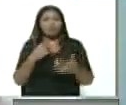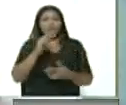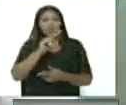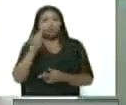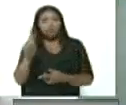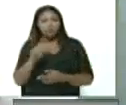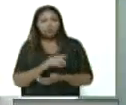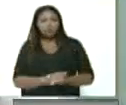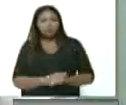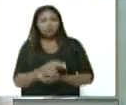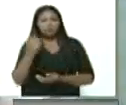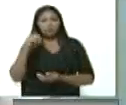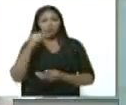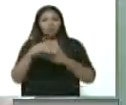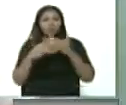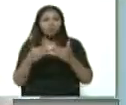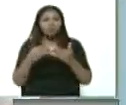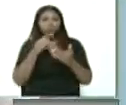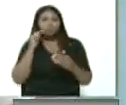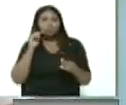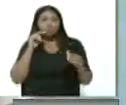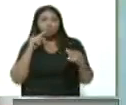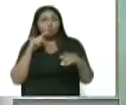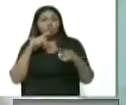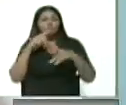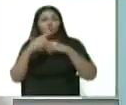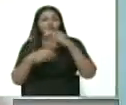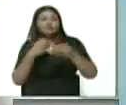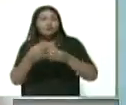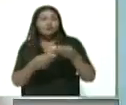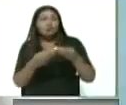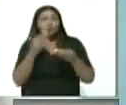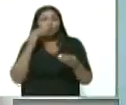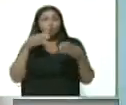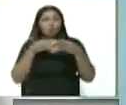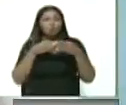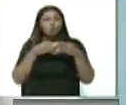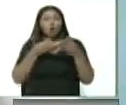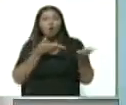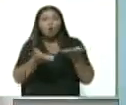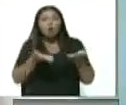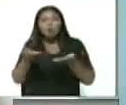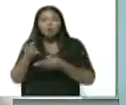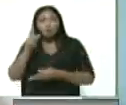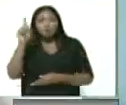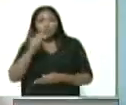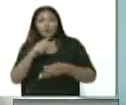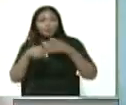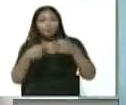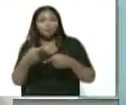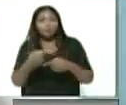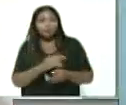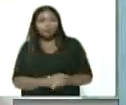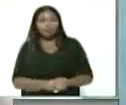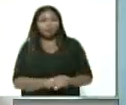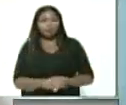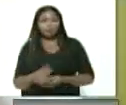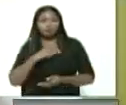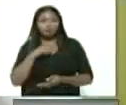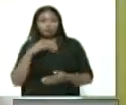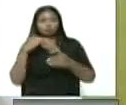de noviembre y entonces procedemos a instalar el comité logístico un mes después con varios organismos que han venido trabajando